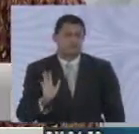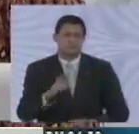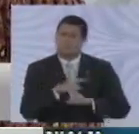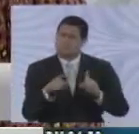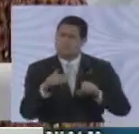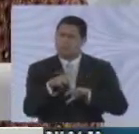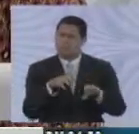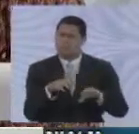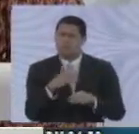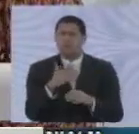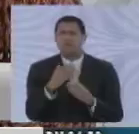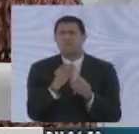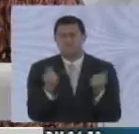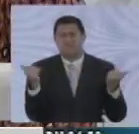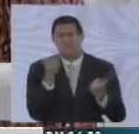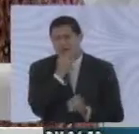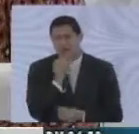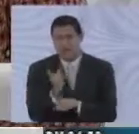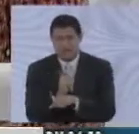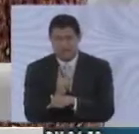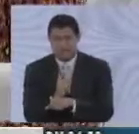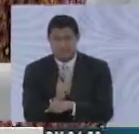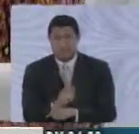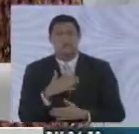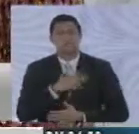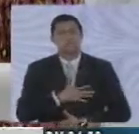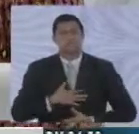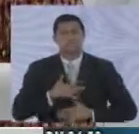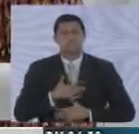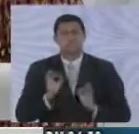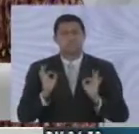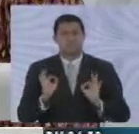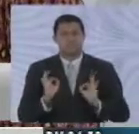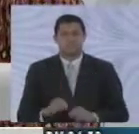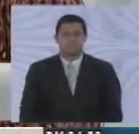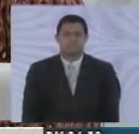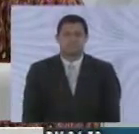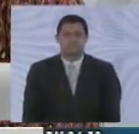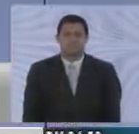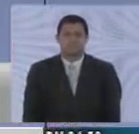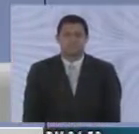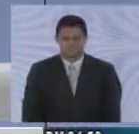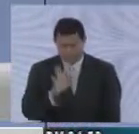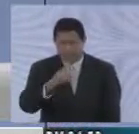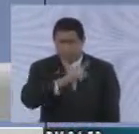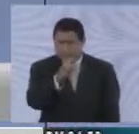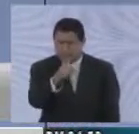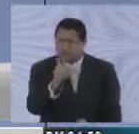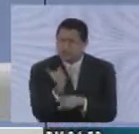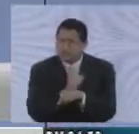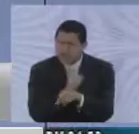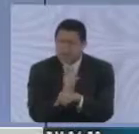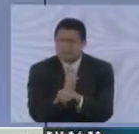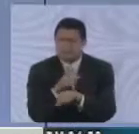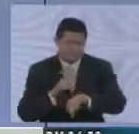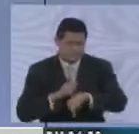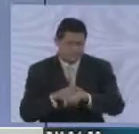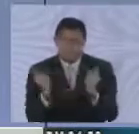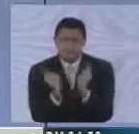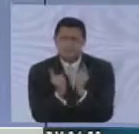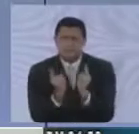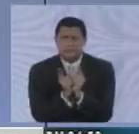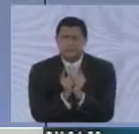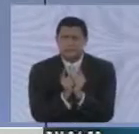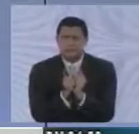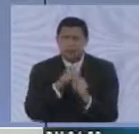general la recuperación es muy sencilla y muy rápida y el resultado es definitivamente satisfactorio. Doctora, rápidamente porque ya debemos finalizar,